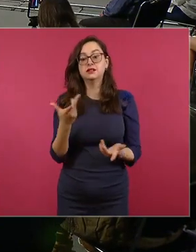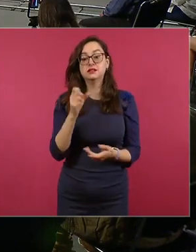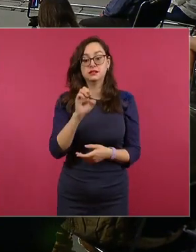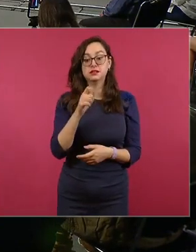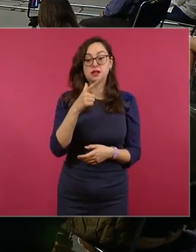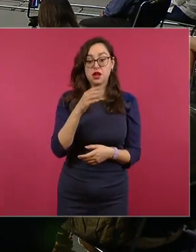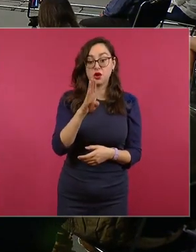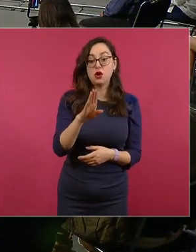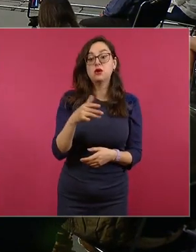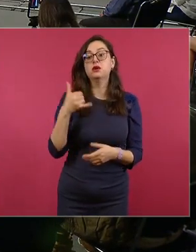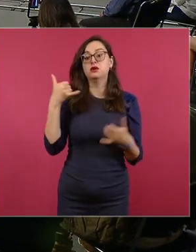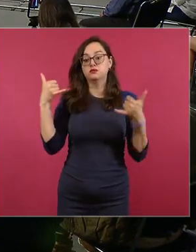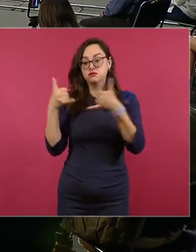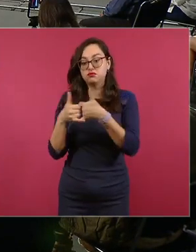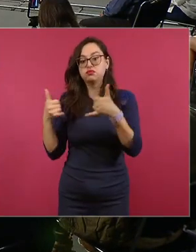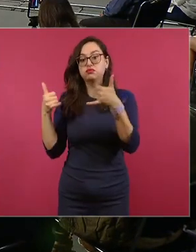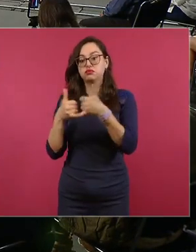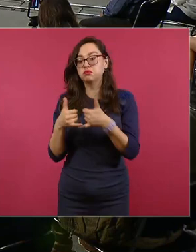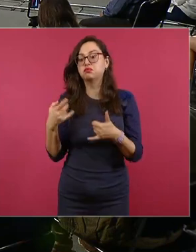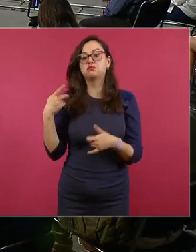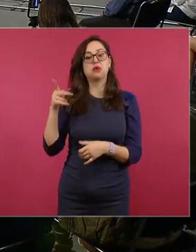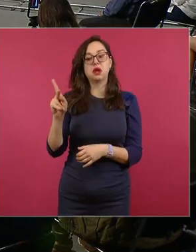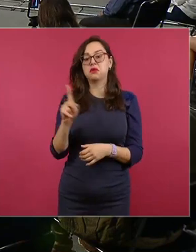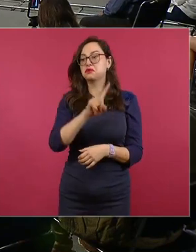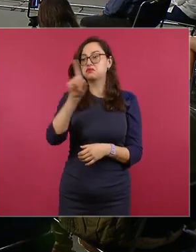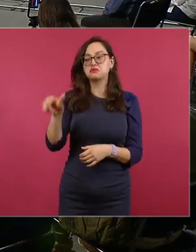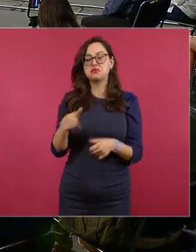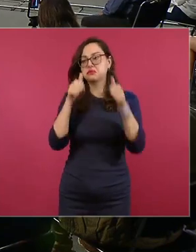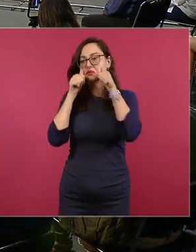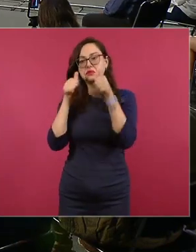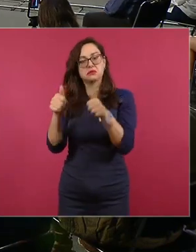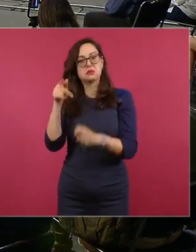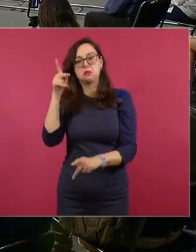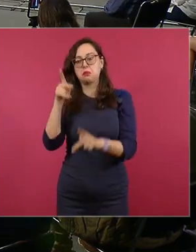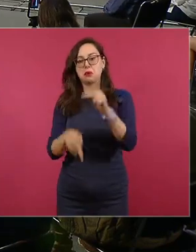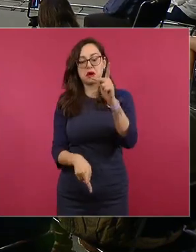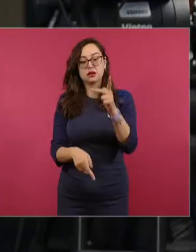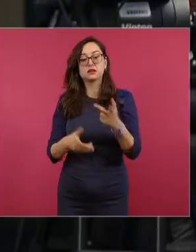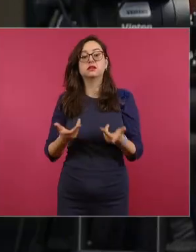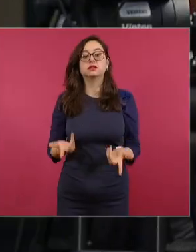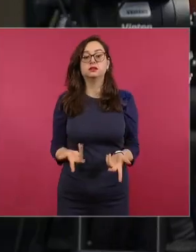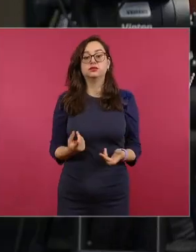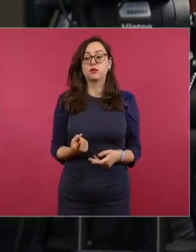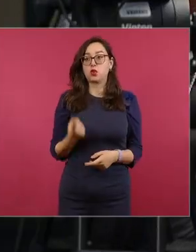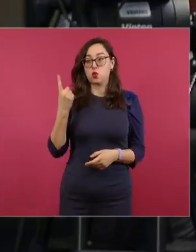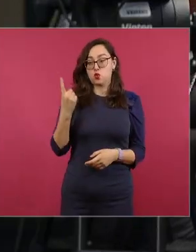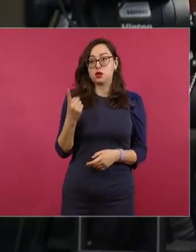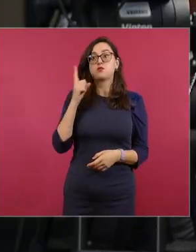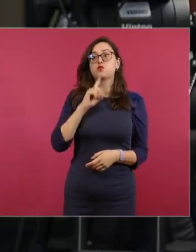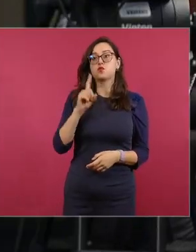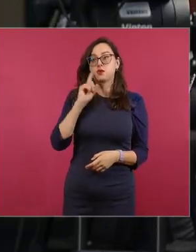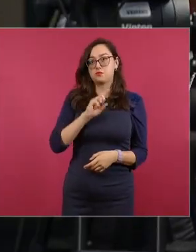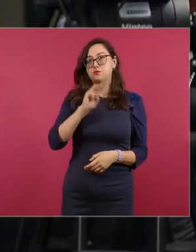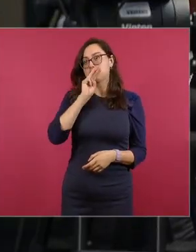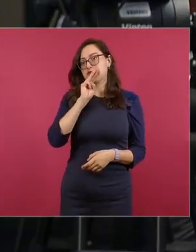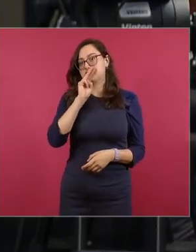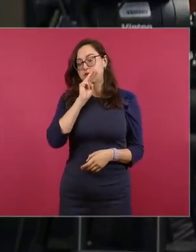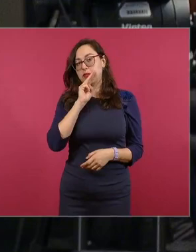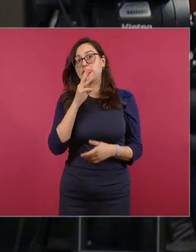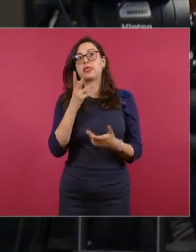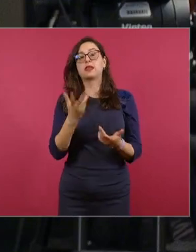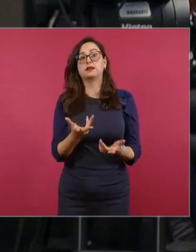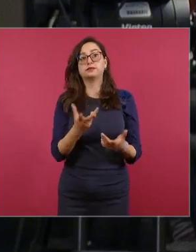Gobernación una o dos veces y sin embargo ya no vuelve a suceder. Una respuesta que tuvo una de ellas es que la Secretaría de